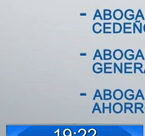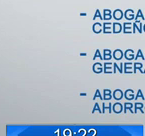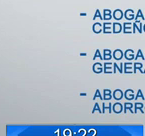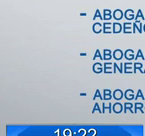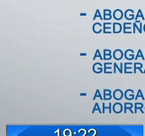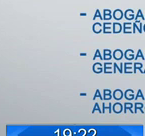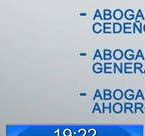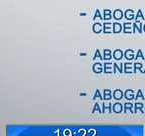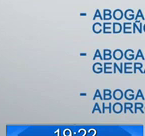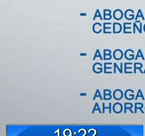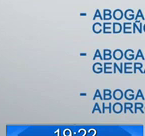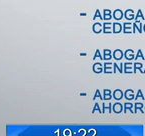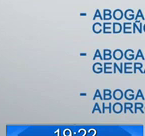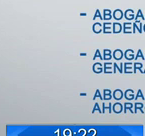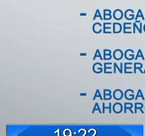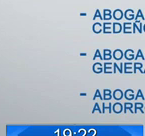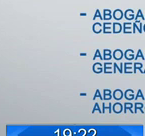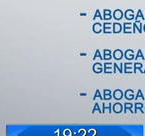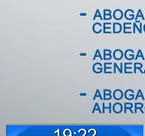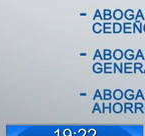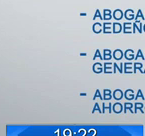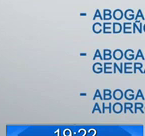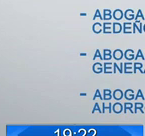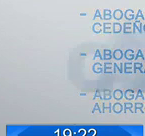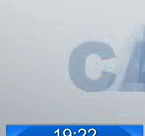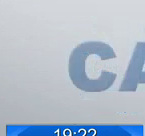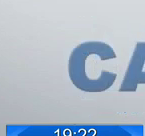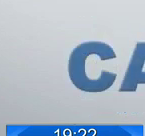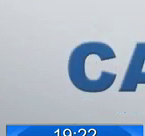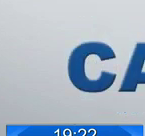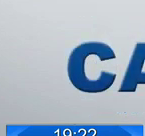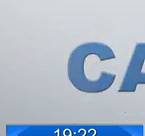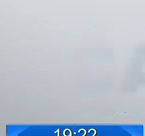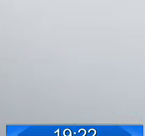de la Cooperativa de Ahorro y Crédito Calceta.